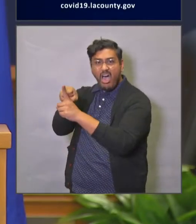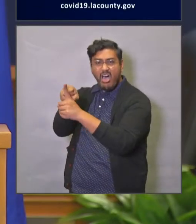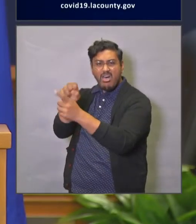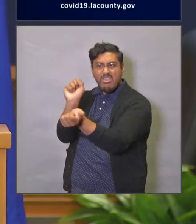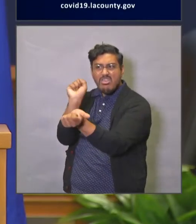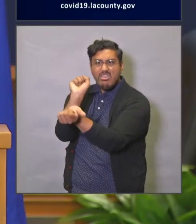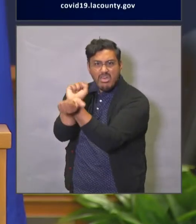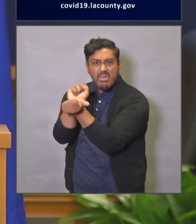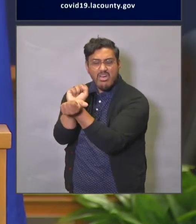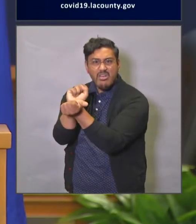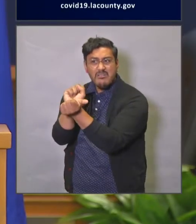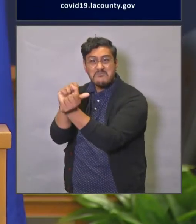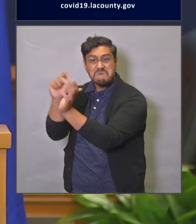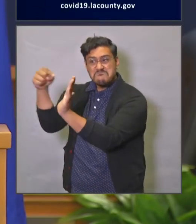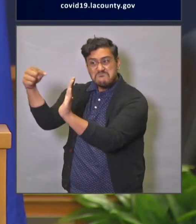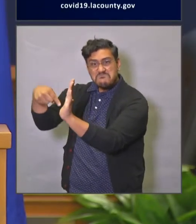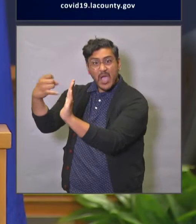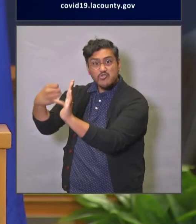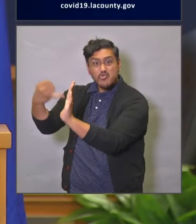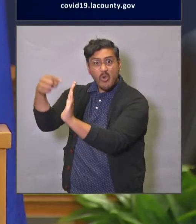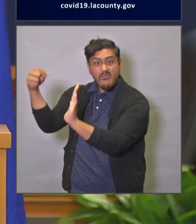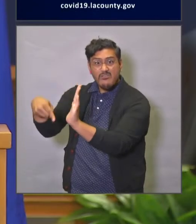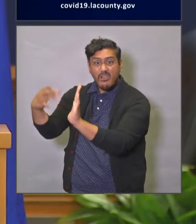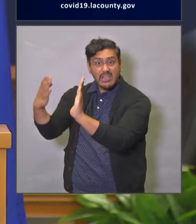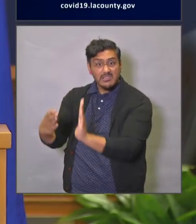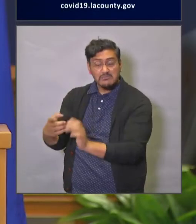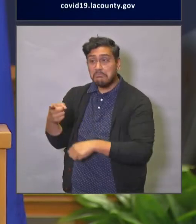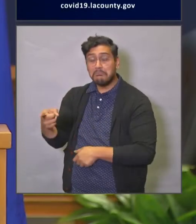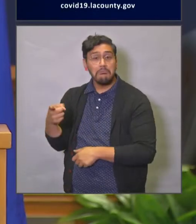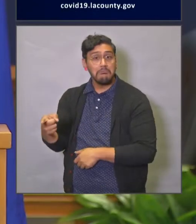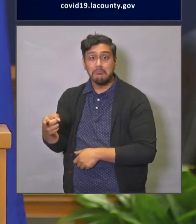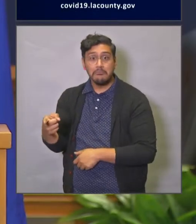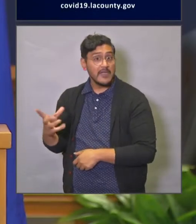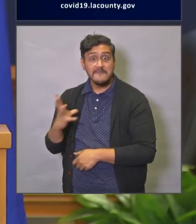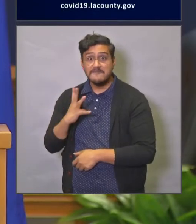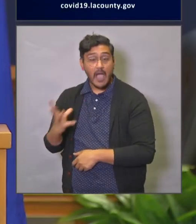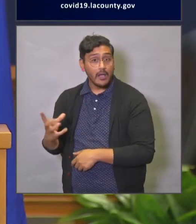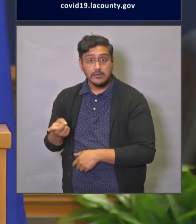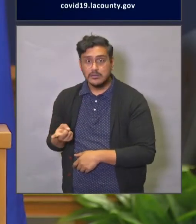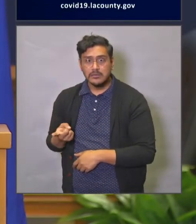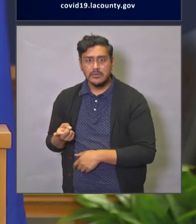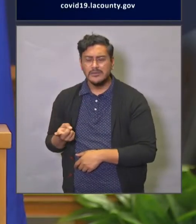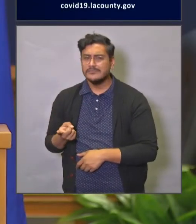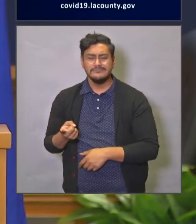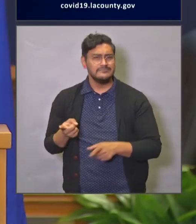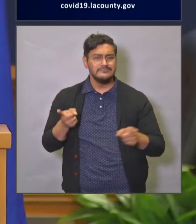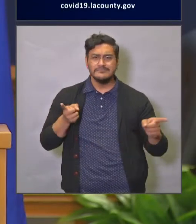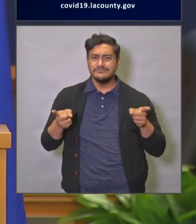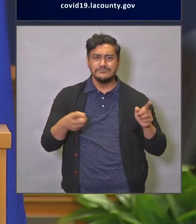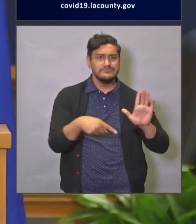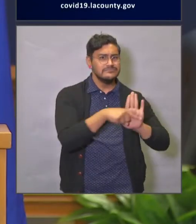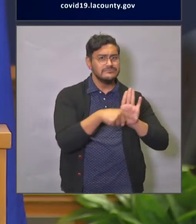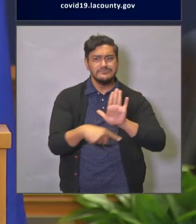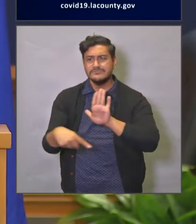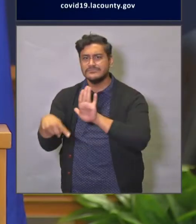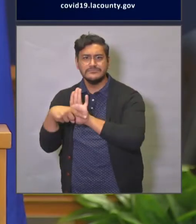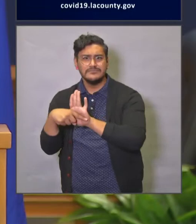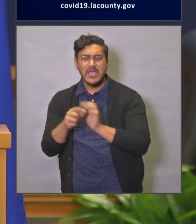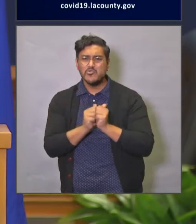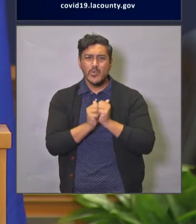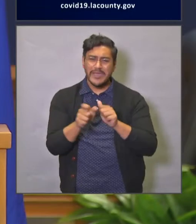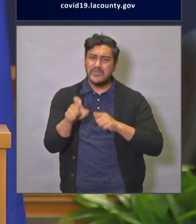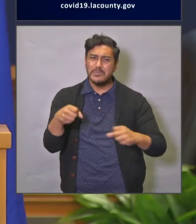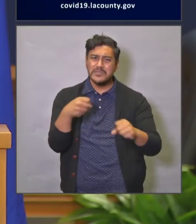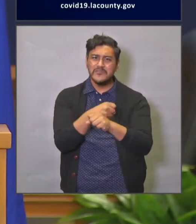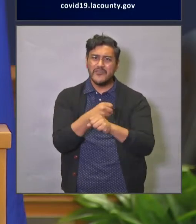de violencia y tenemos que seguir trabajando por una sociedad mejor y de paz. Esta pandemia nos